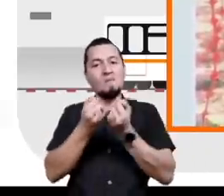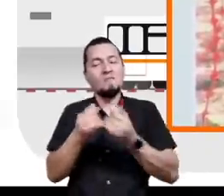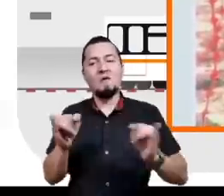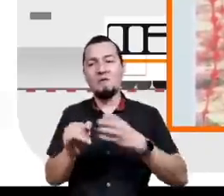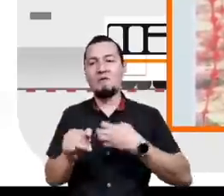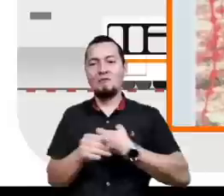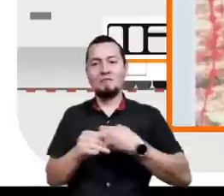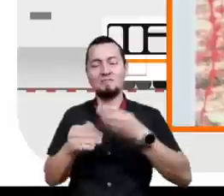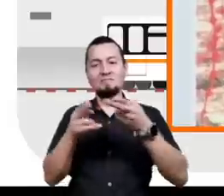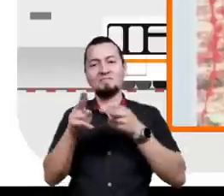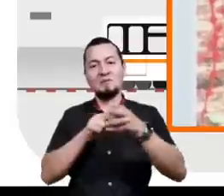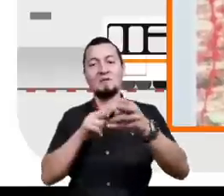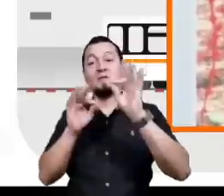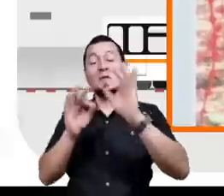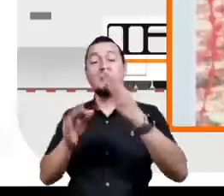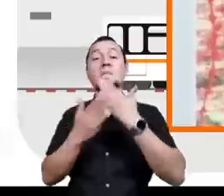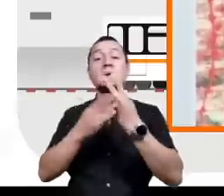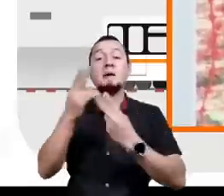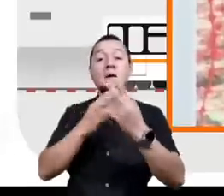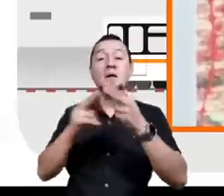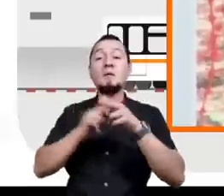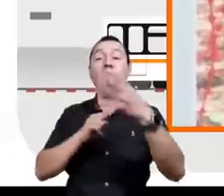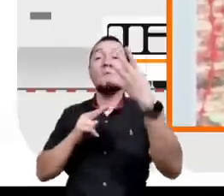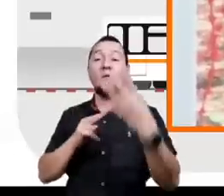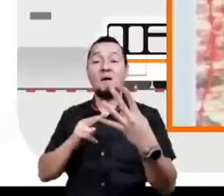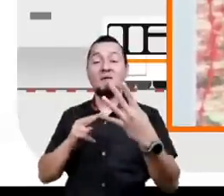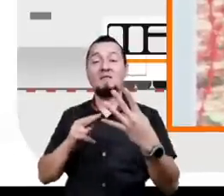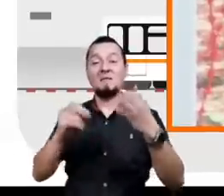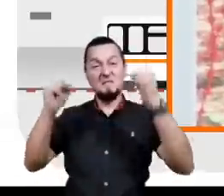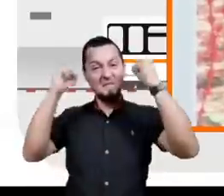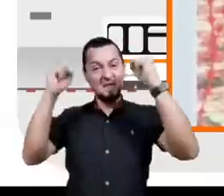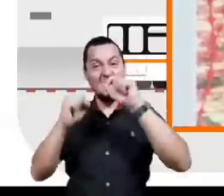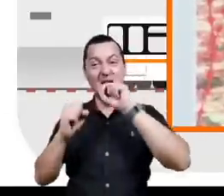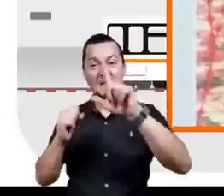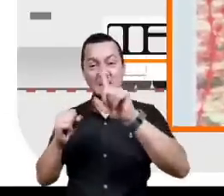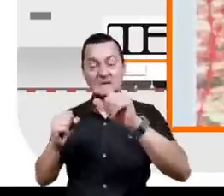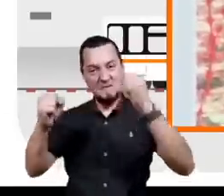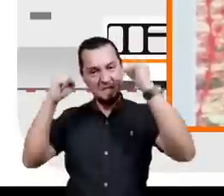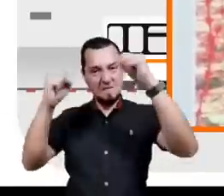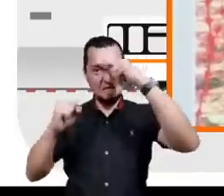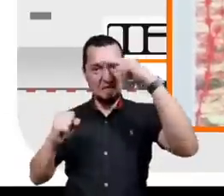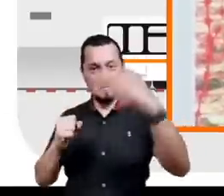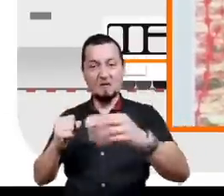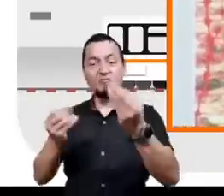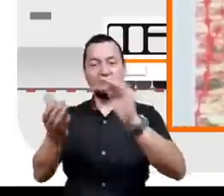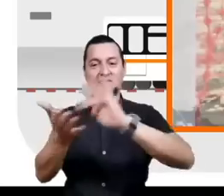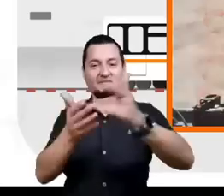Bienvenida a la línea 4, que viva Jalisco, que viva México. Muchas gracias.